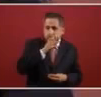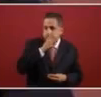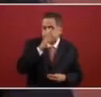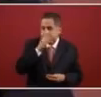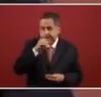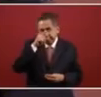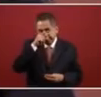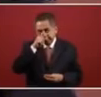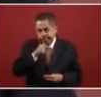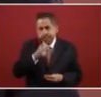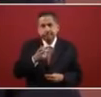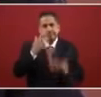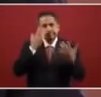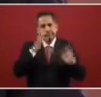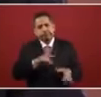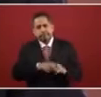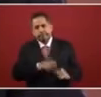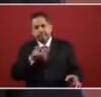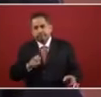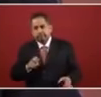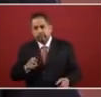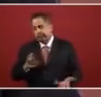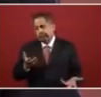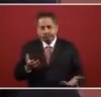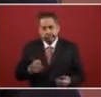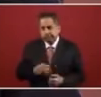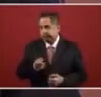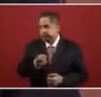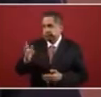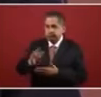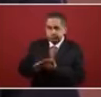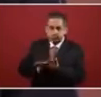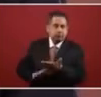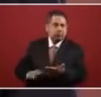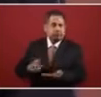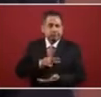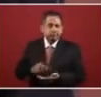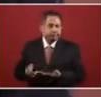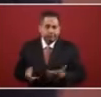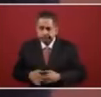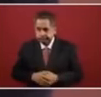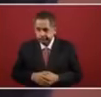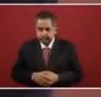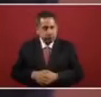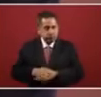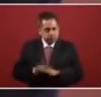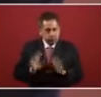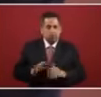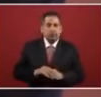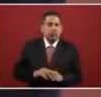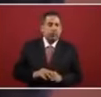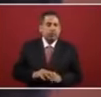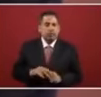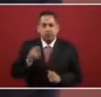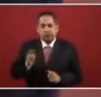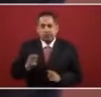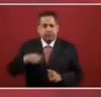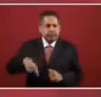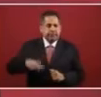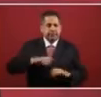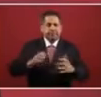ir a la escuela, la gente más humilde, la gente más pobre. Entonces, ya tenemos el